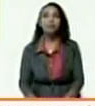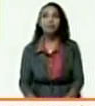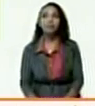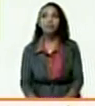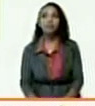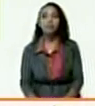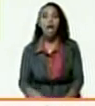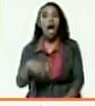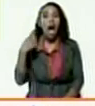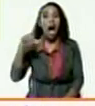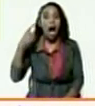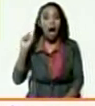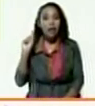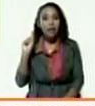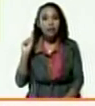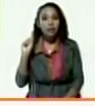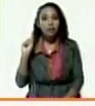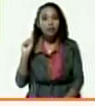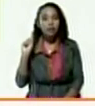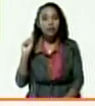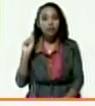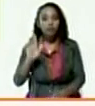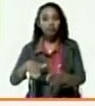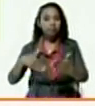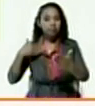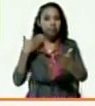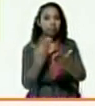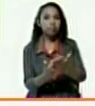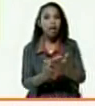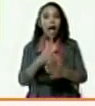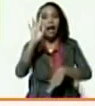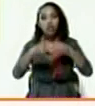Tenemos hasta ahora las